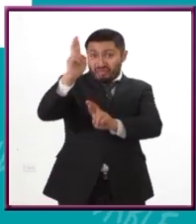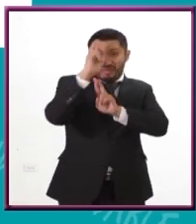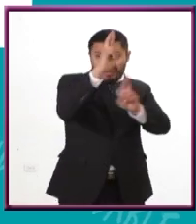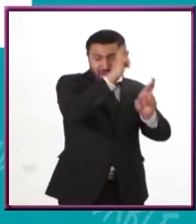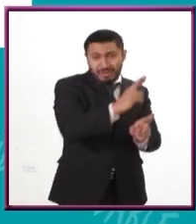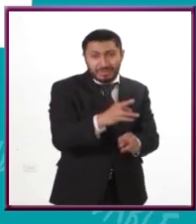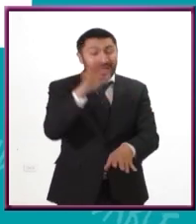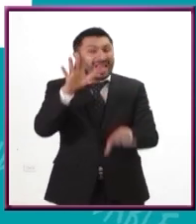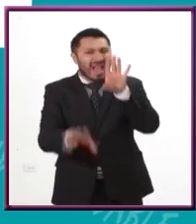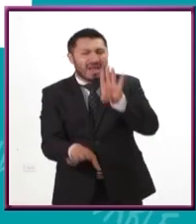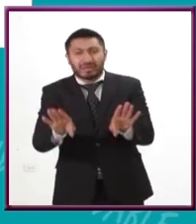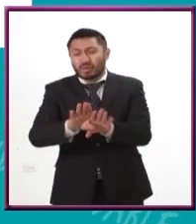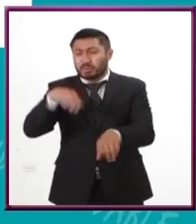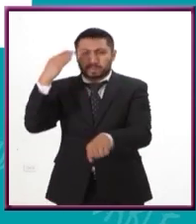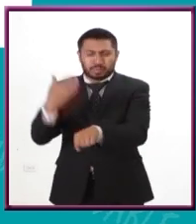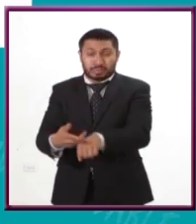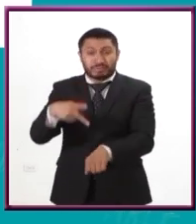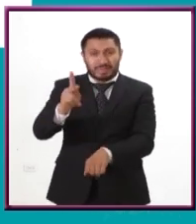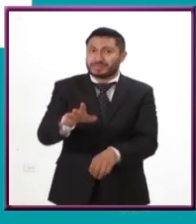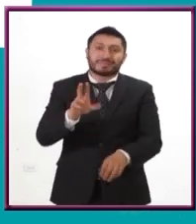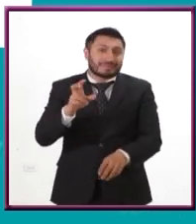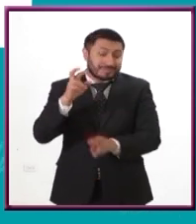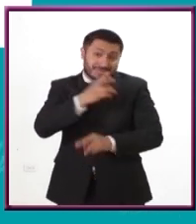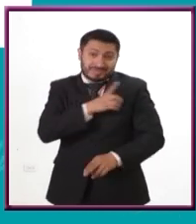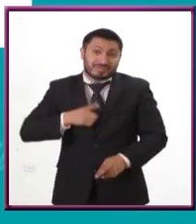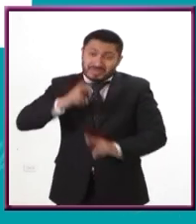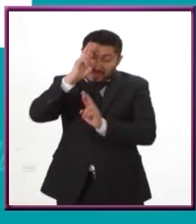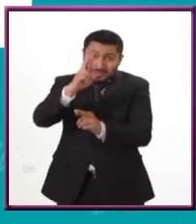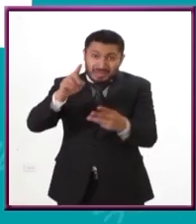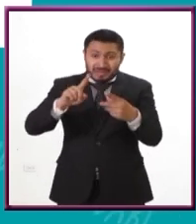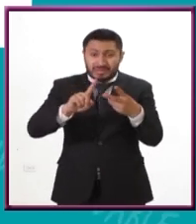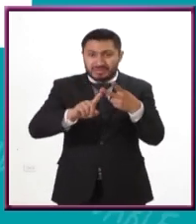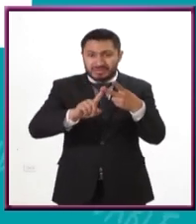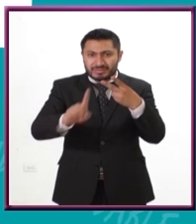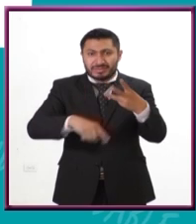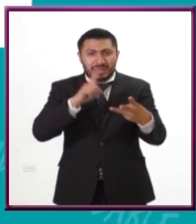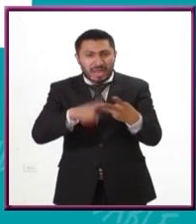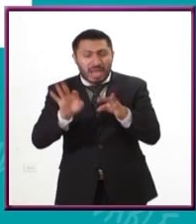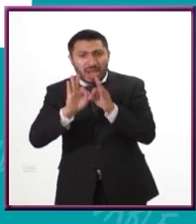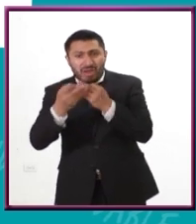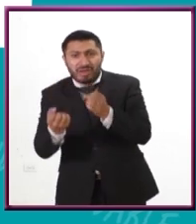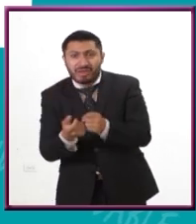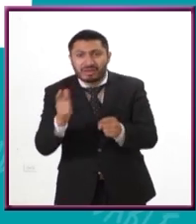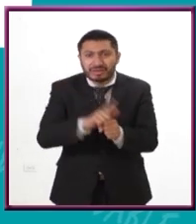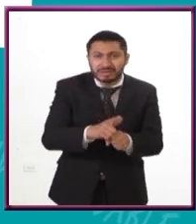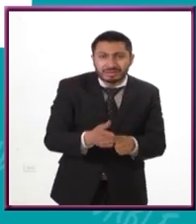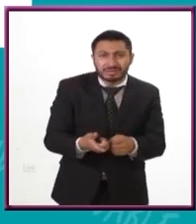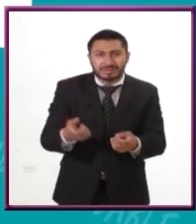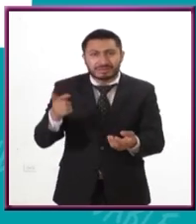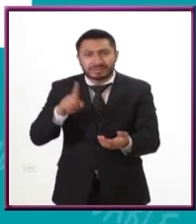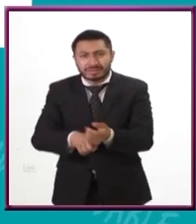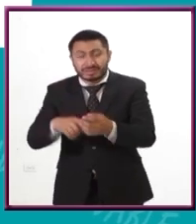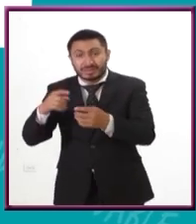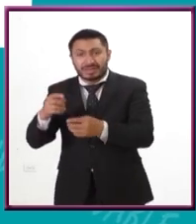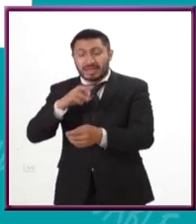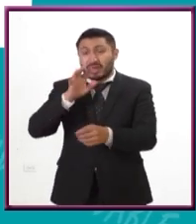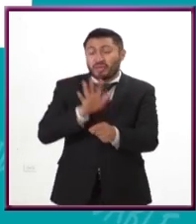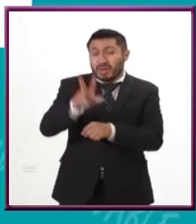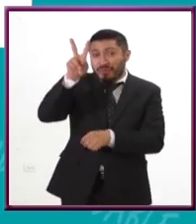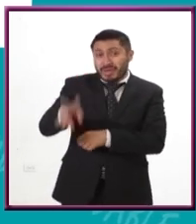cultural, muchas veces injusta y excluyente. 3. Las dinámicas sociales en torno a la realidad